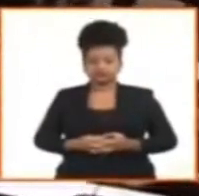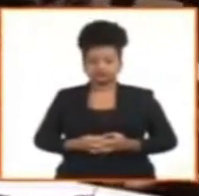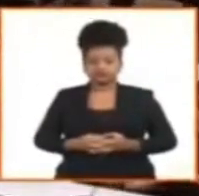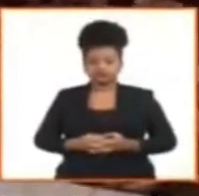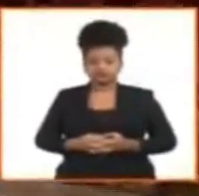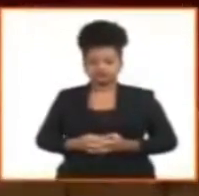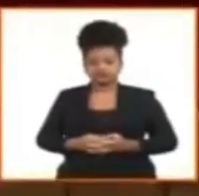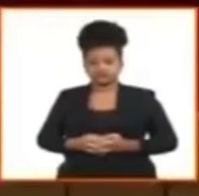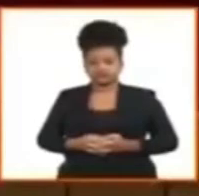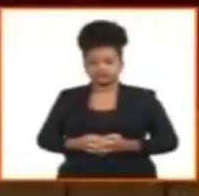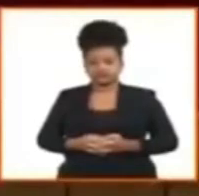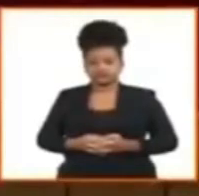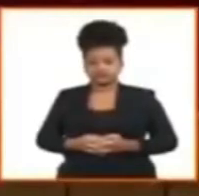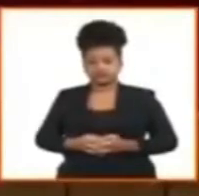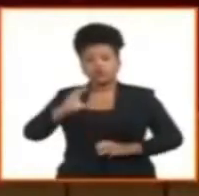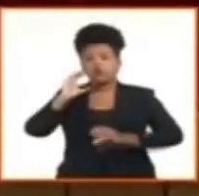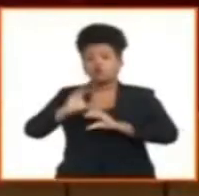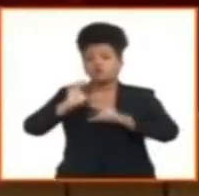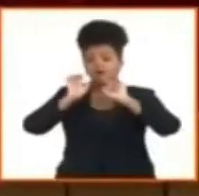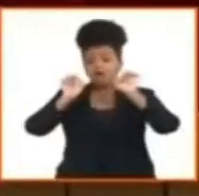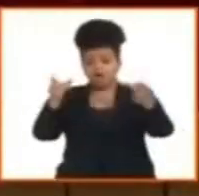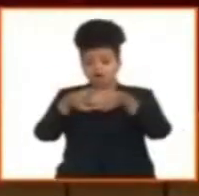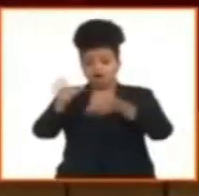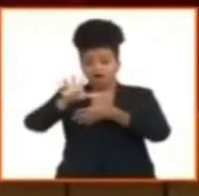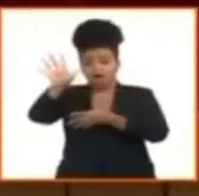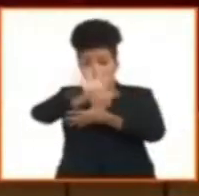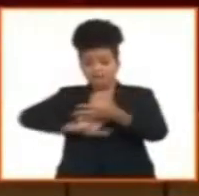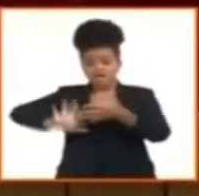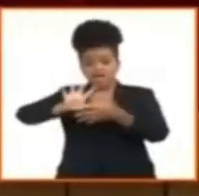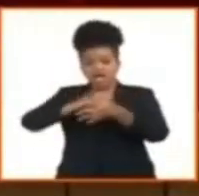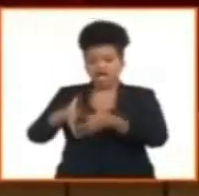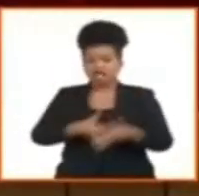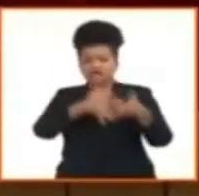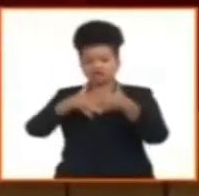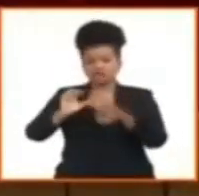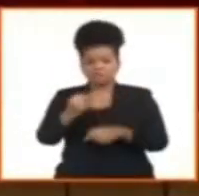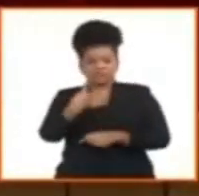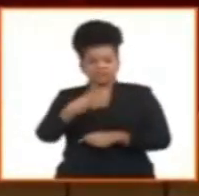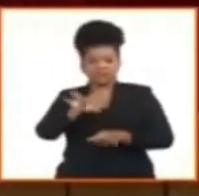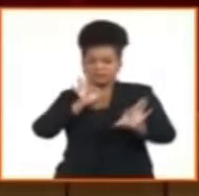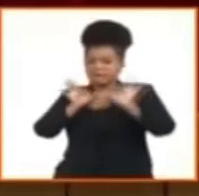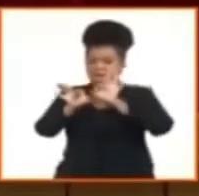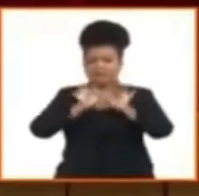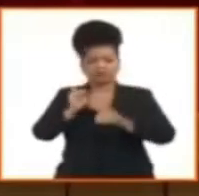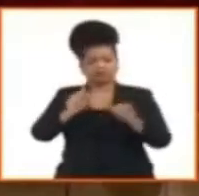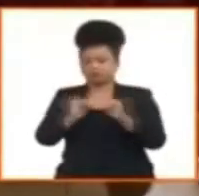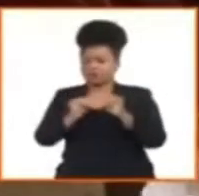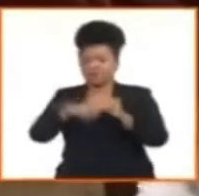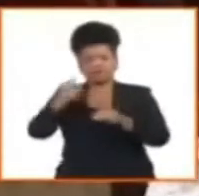Tiene que ser una cumbre de las Américas y no una cumbre de Estados Unidos y sus invitados selectivos.